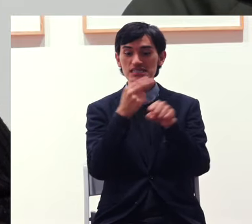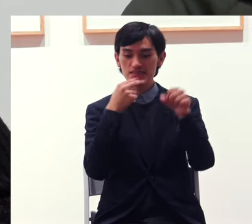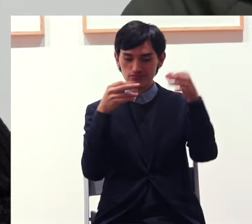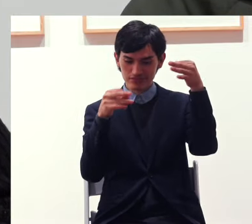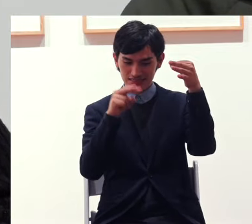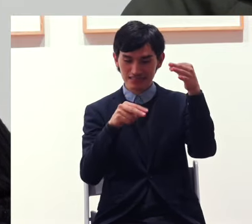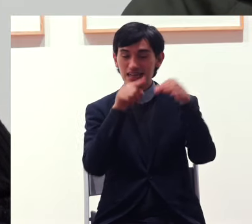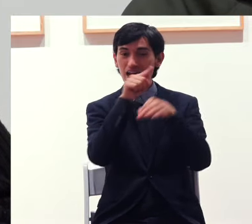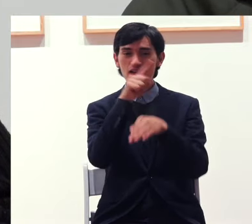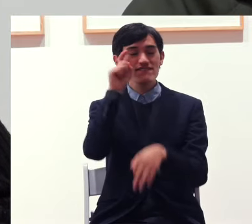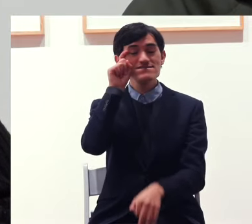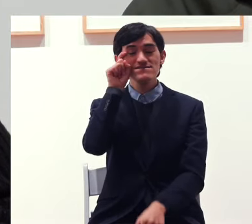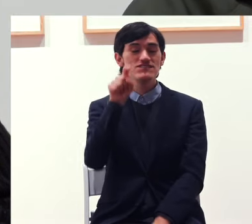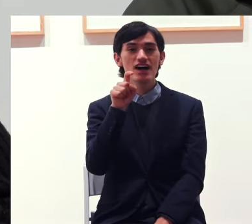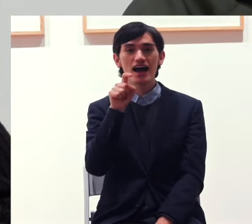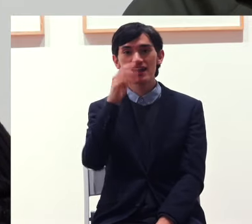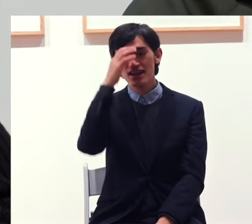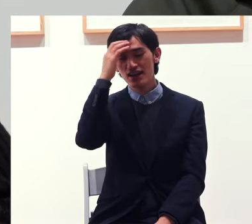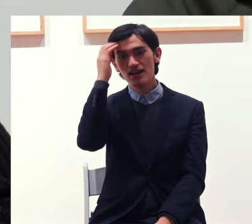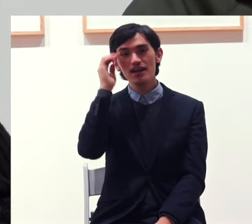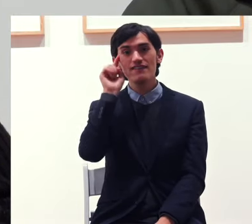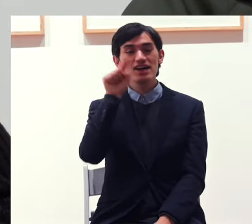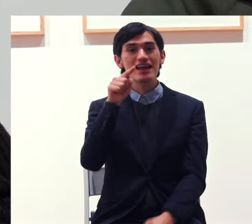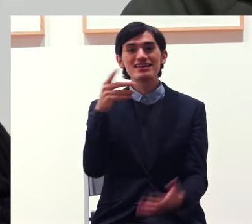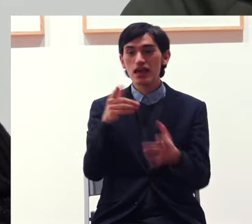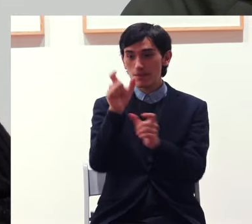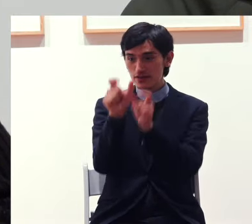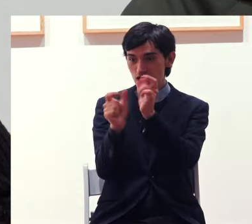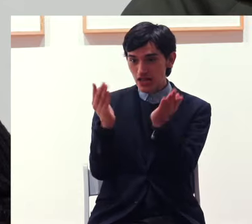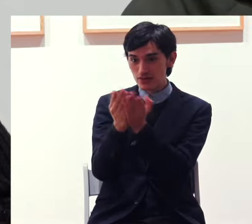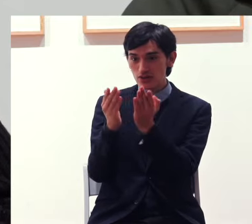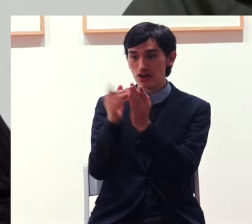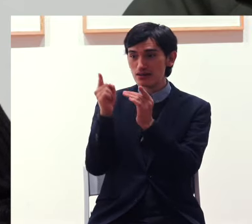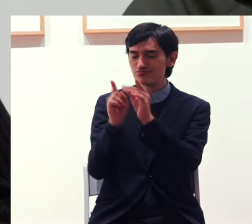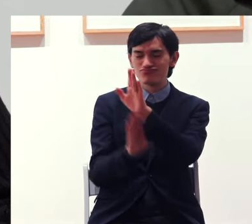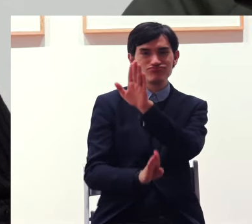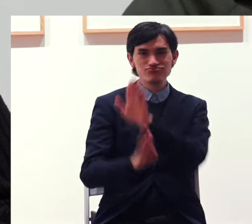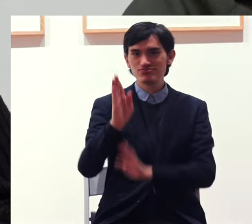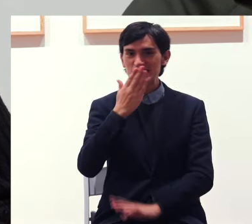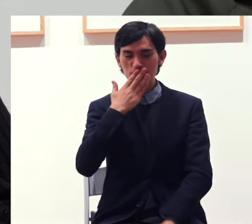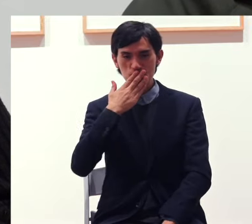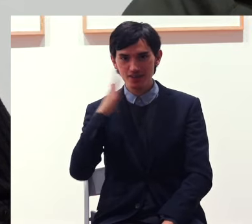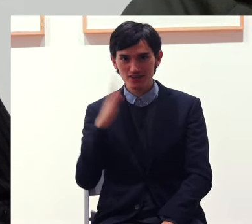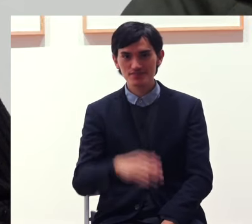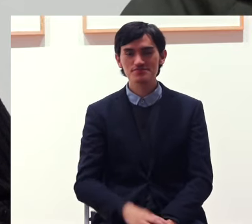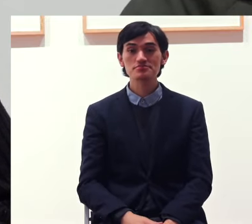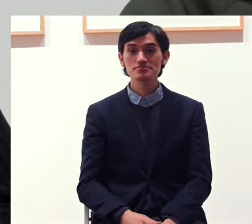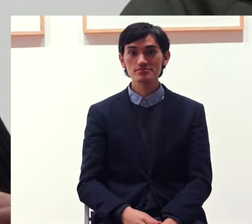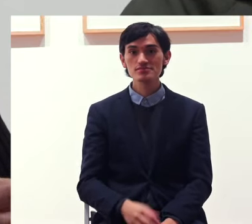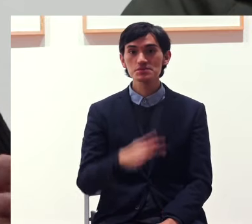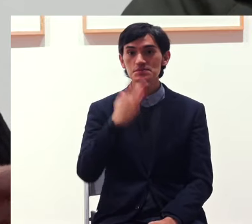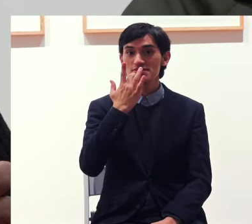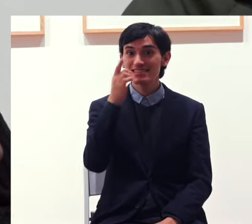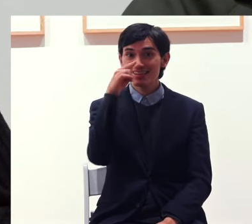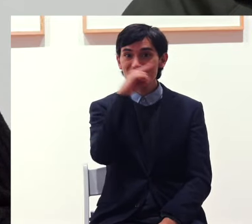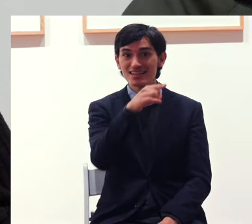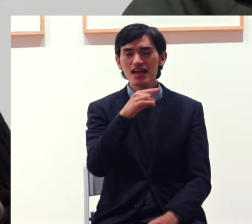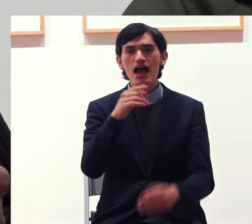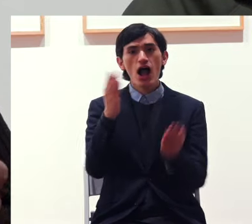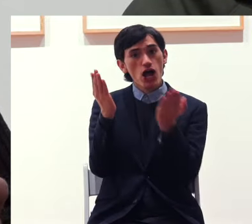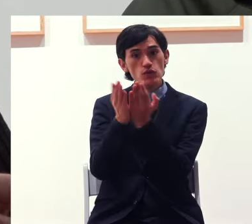Él dice que el afán de él es extraer del alumno lo mejor. Lo creo absolutamente porque es precisamente lo que él